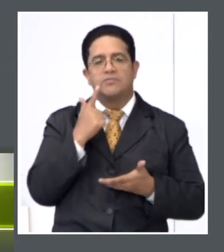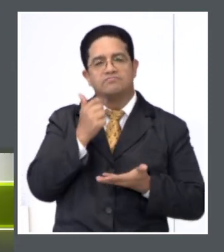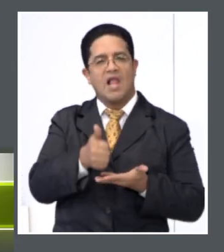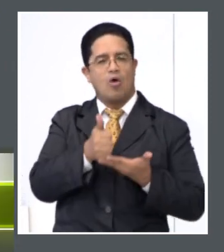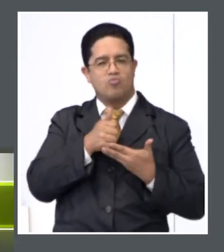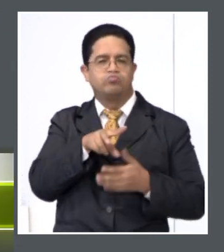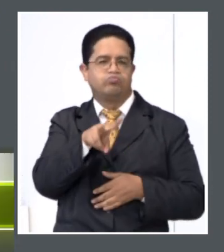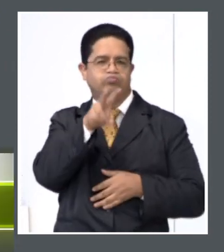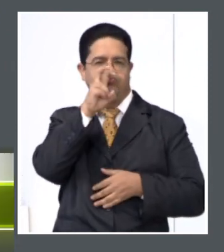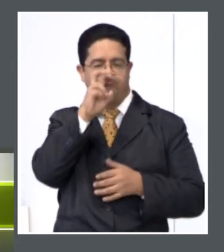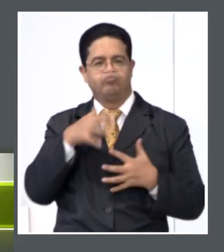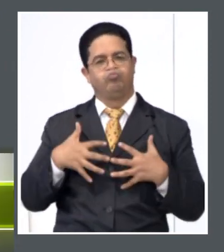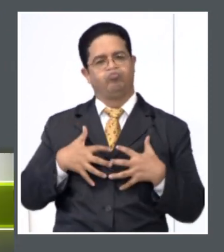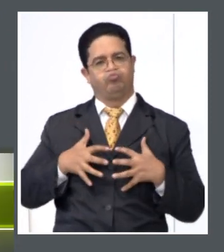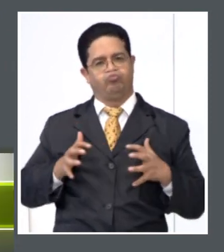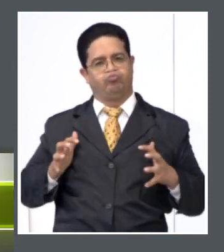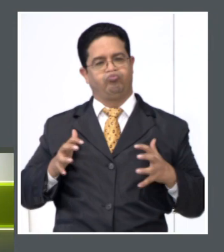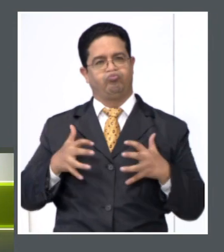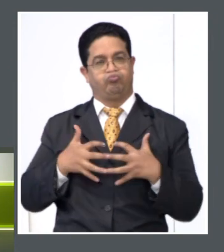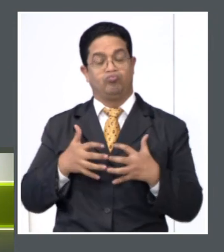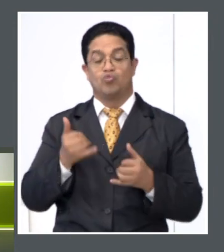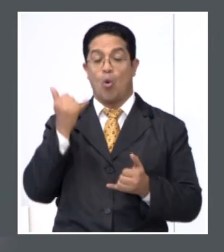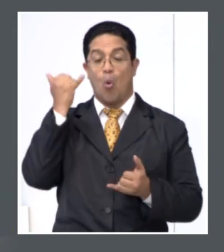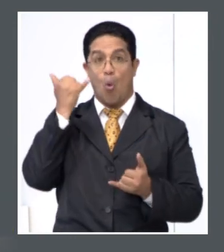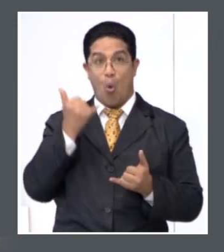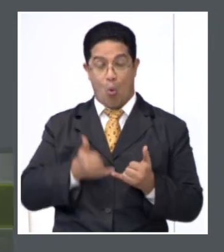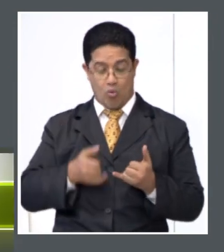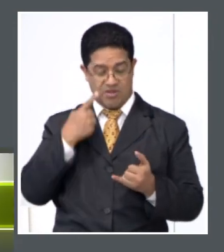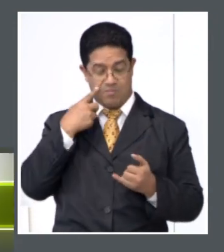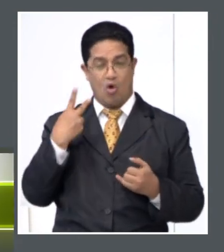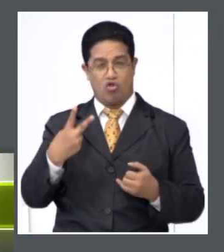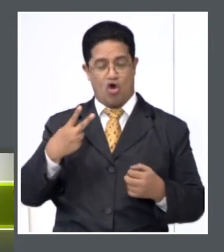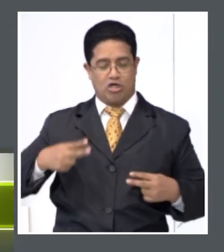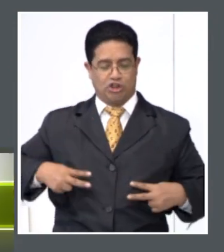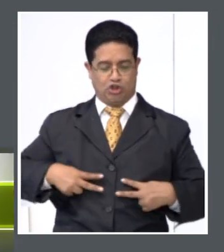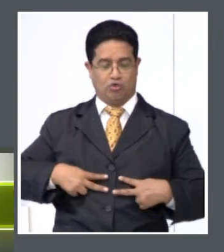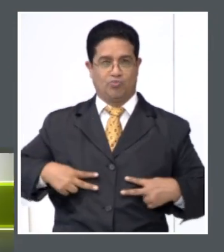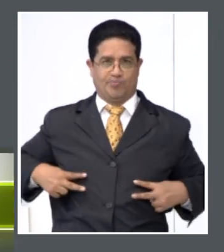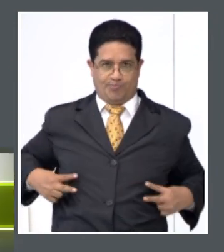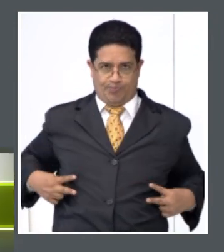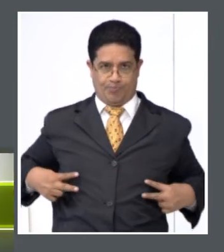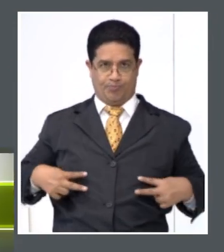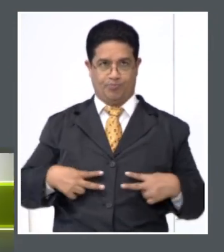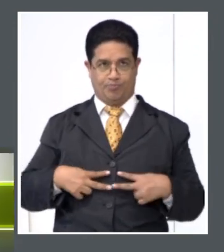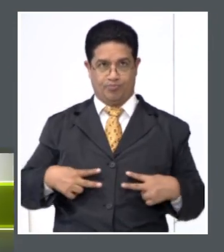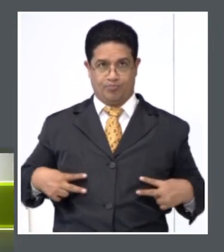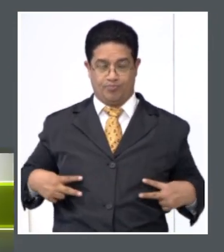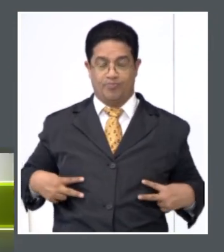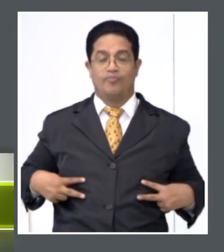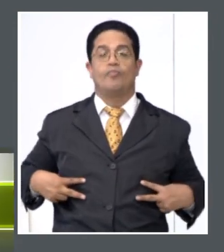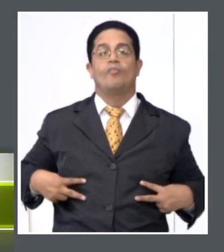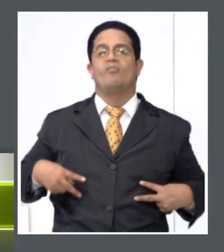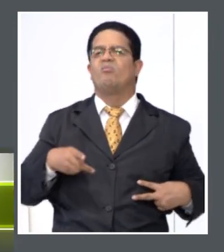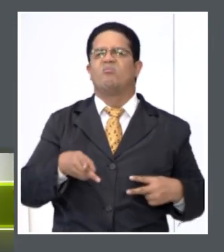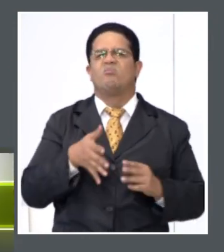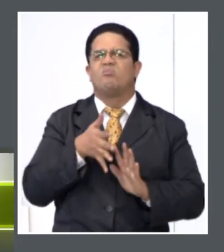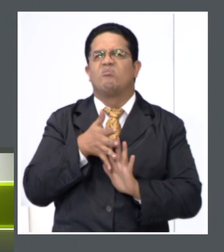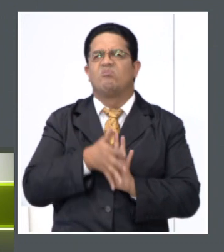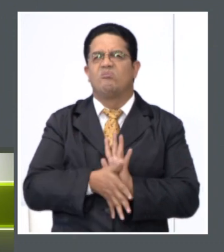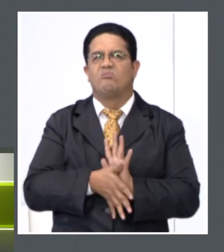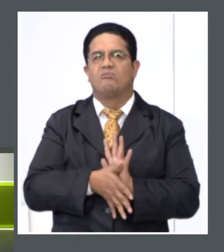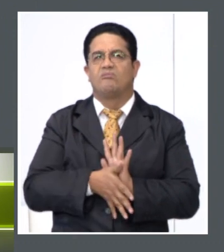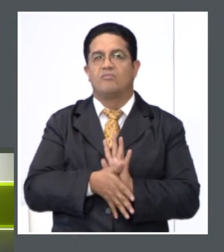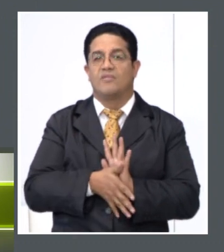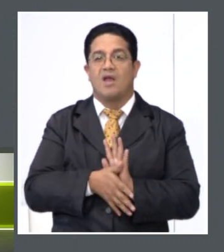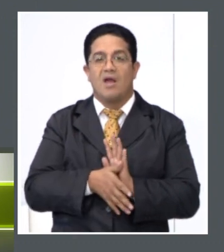y dióxido de carbono. Los últimos 2 pares de costillas que forman parte de esta caja ubicada en el cuerpo humano no están